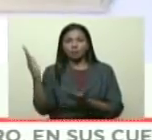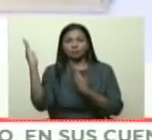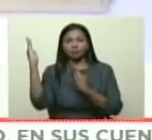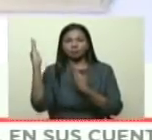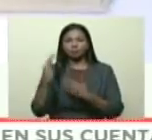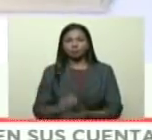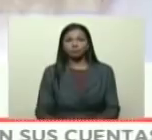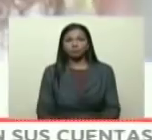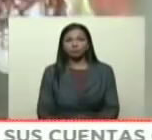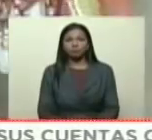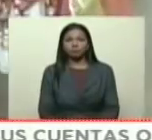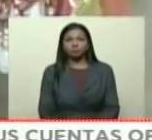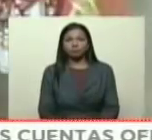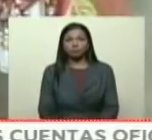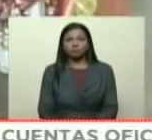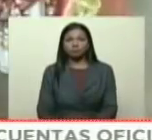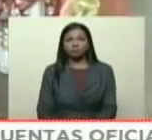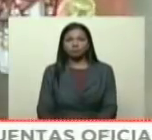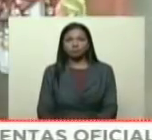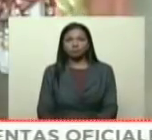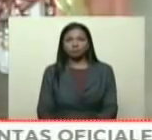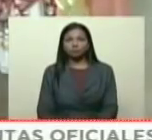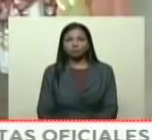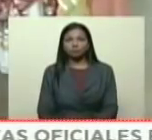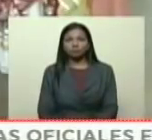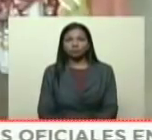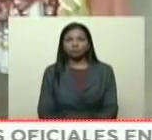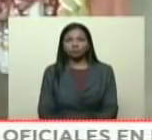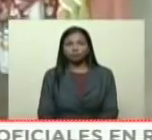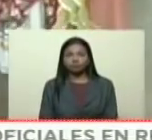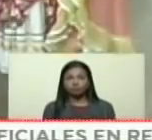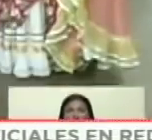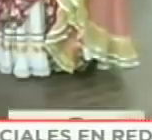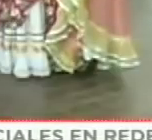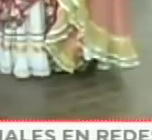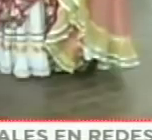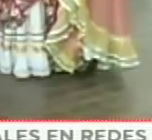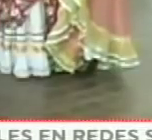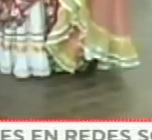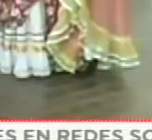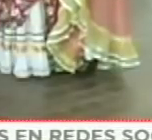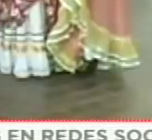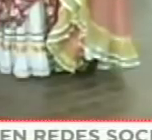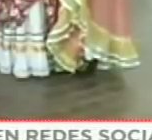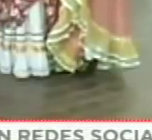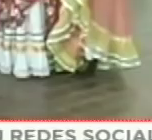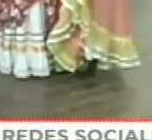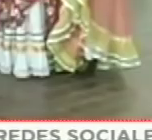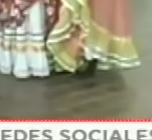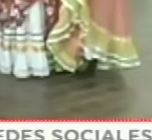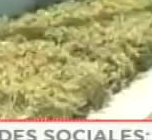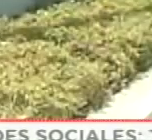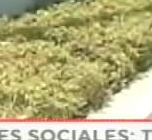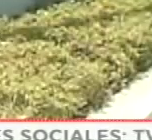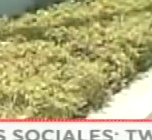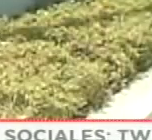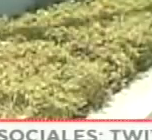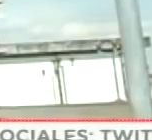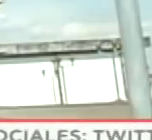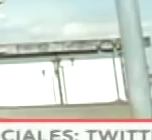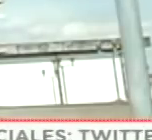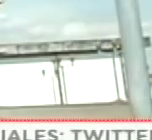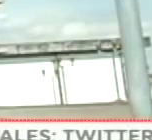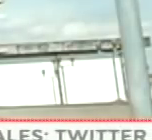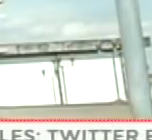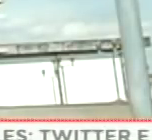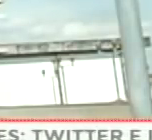compañero. Pueblo de Venezuela, aquí estamos hoy en el Museo de Arte Moderno Jesús Soto, en